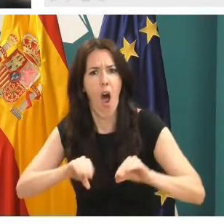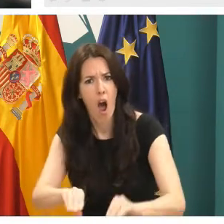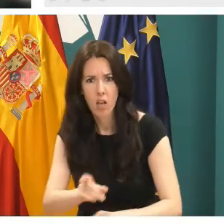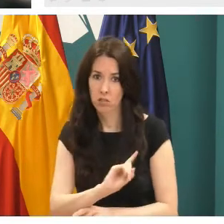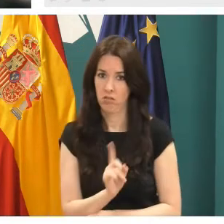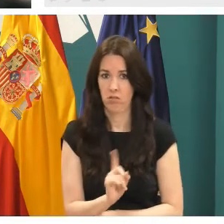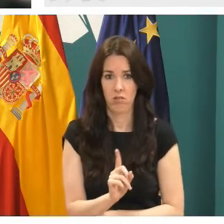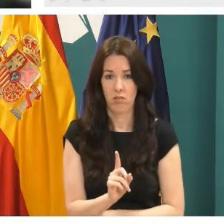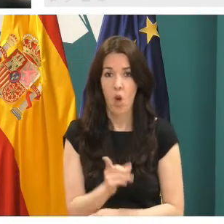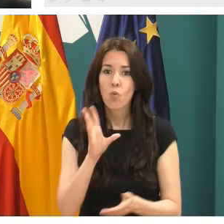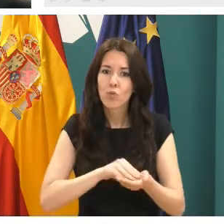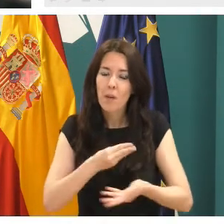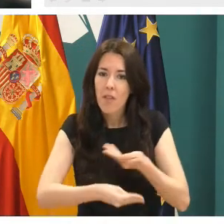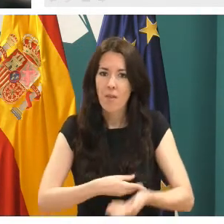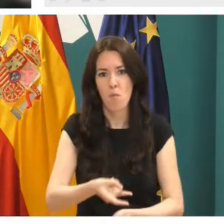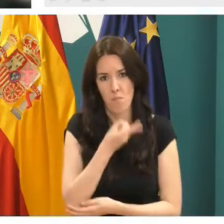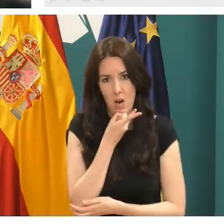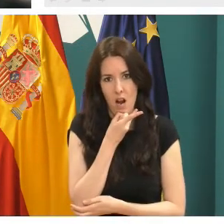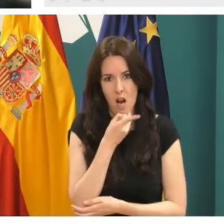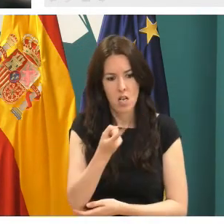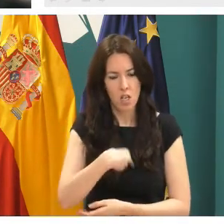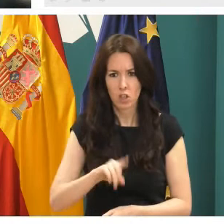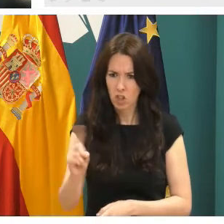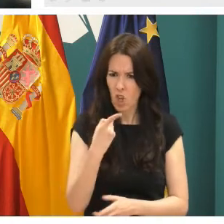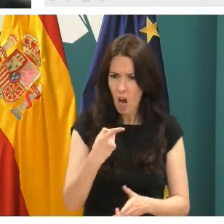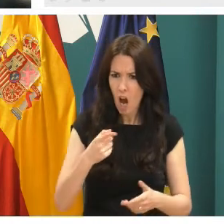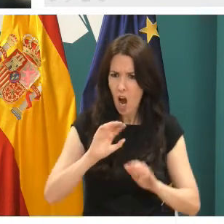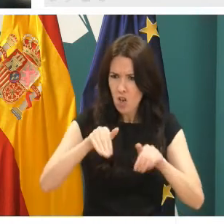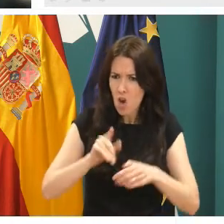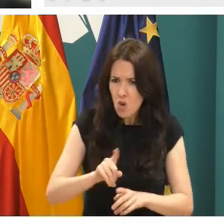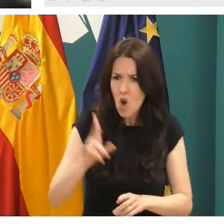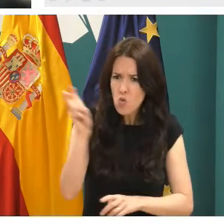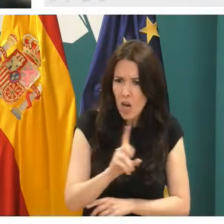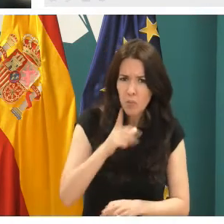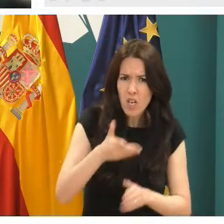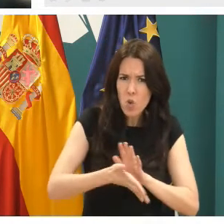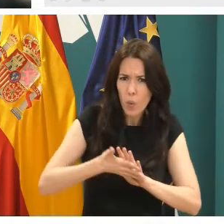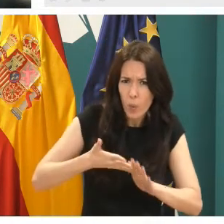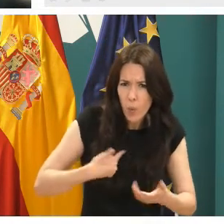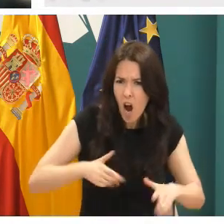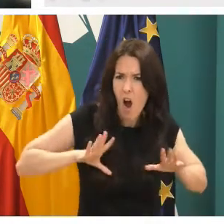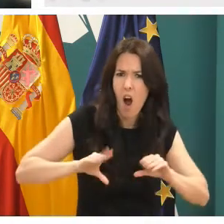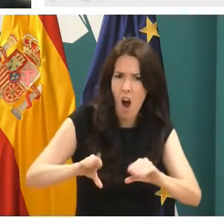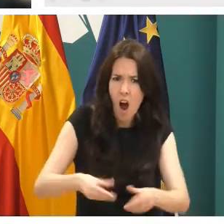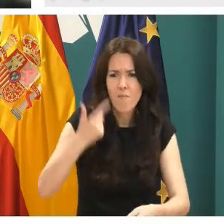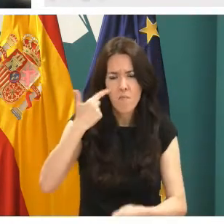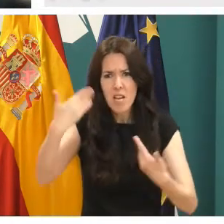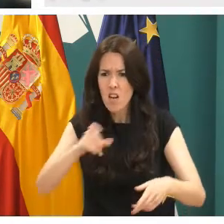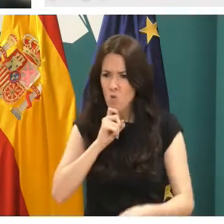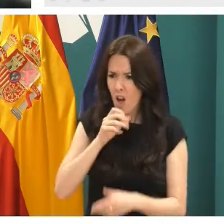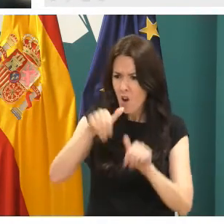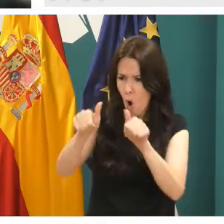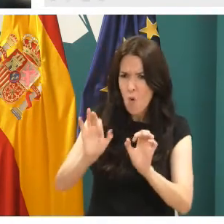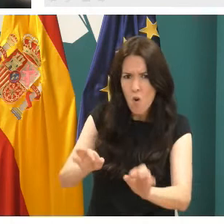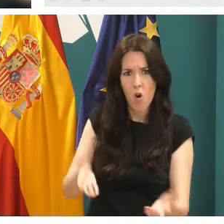porque muchas veces no lo hacemos bien y le echamos una bronca o un discurso de ¿por qué tanto tiempo no has venido? Fíjate cómo estás